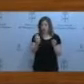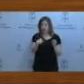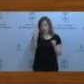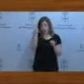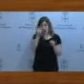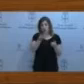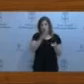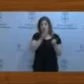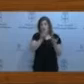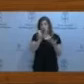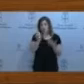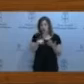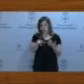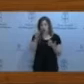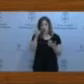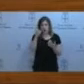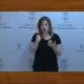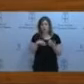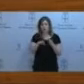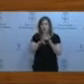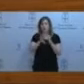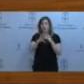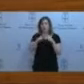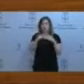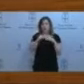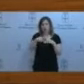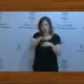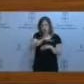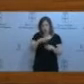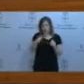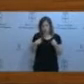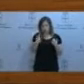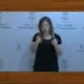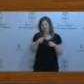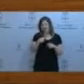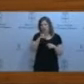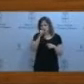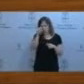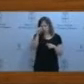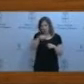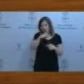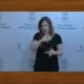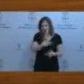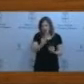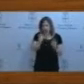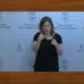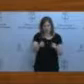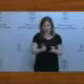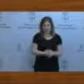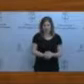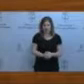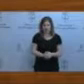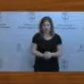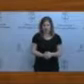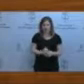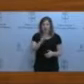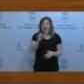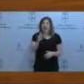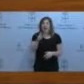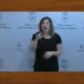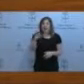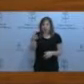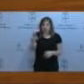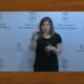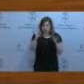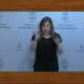las preocupaciones de los usuarios de la zona y no hace falta que yo le recuerde aquí y ahora reuniones que ha habido en el área. De Harrio, efectivamente,